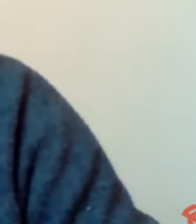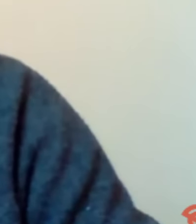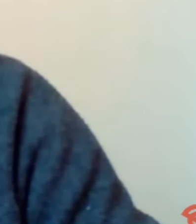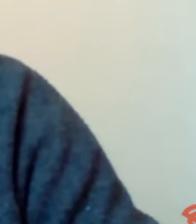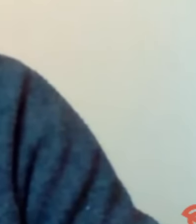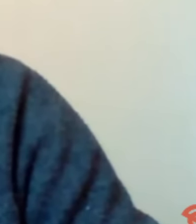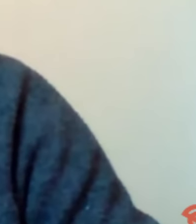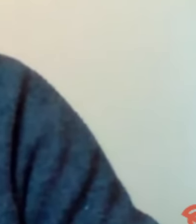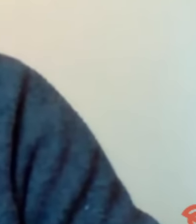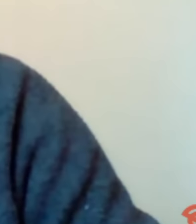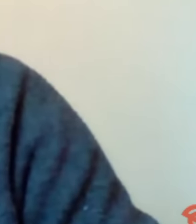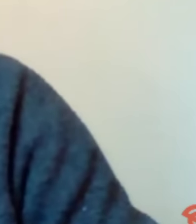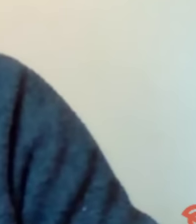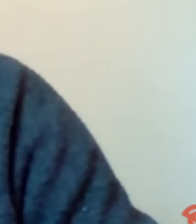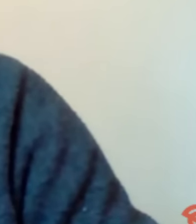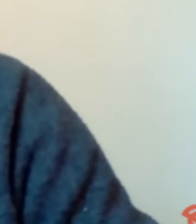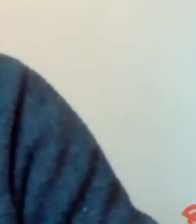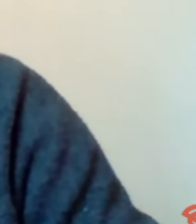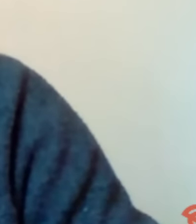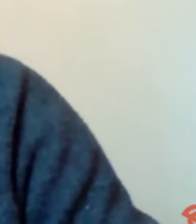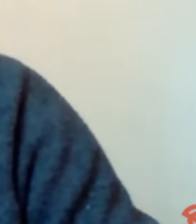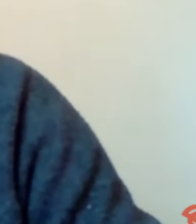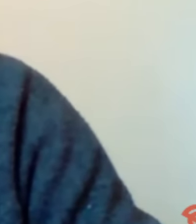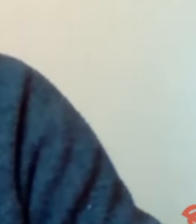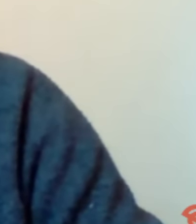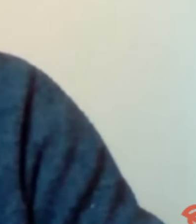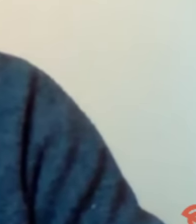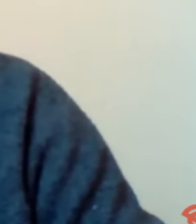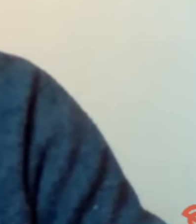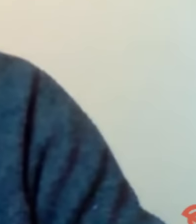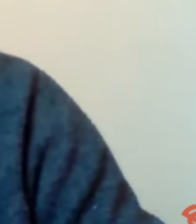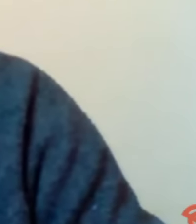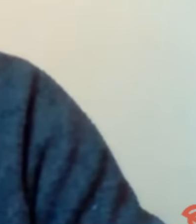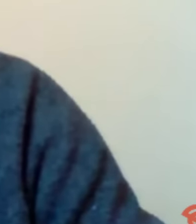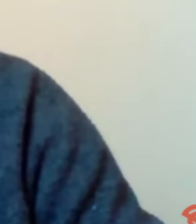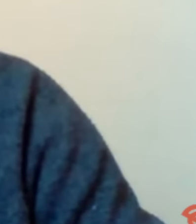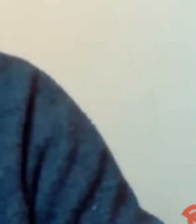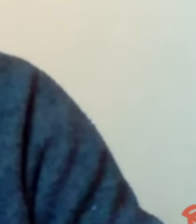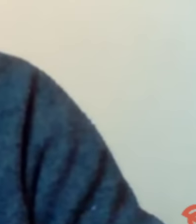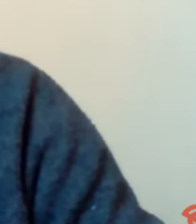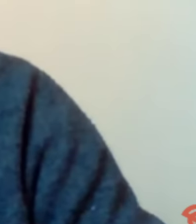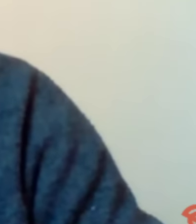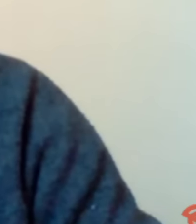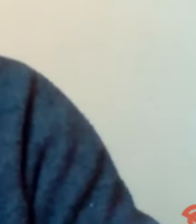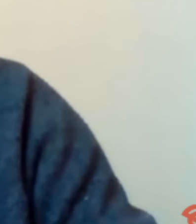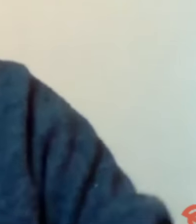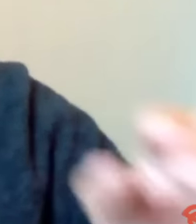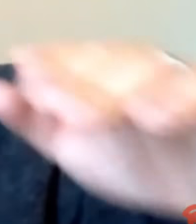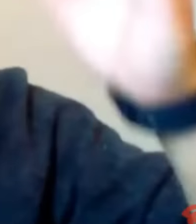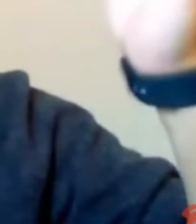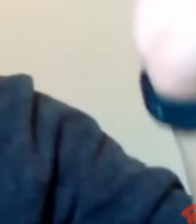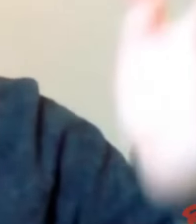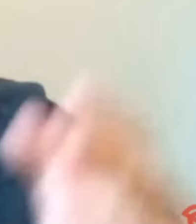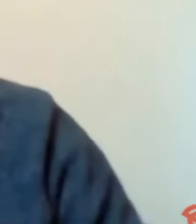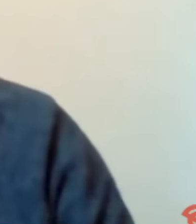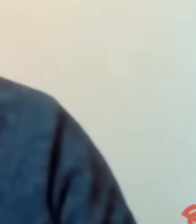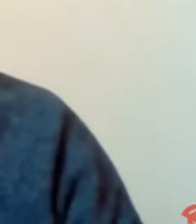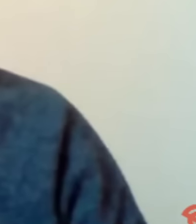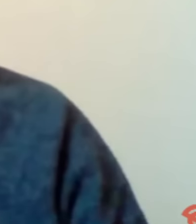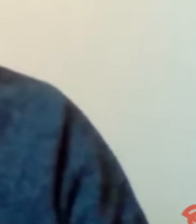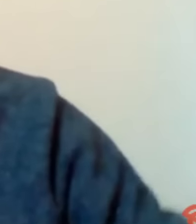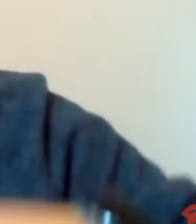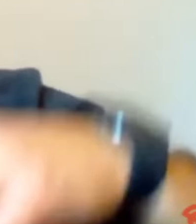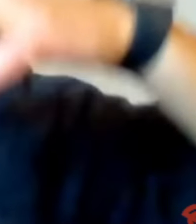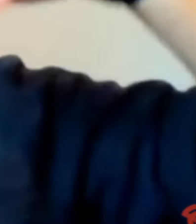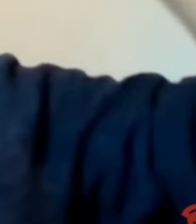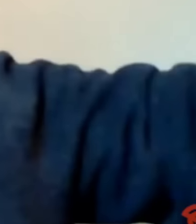que el presidente nos reconociera directamente, le dio la palabra a Vicente Serrano y le permitió hacer un par de preguntas